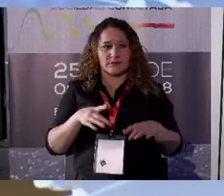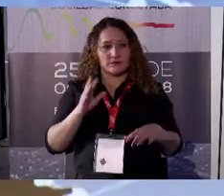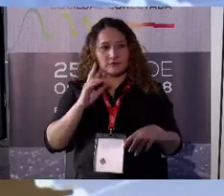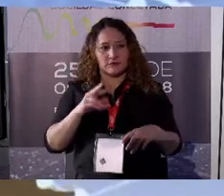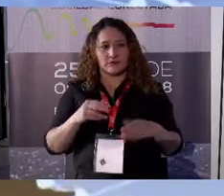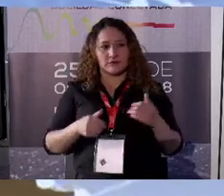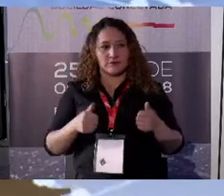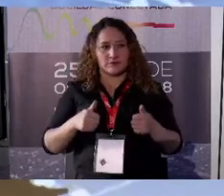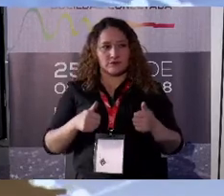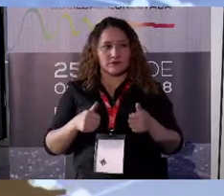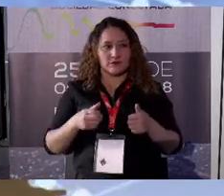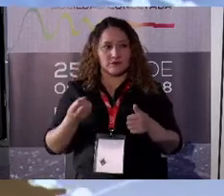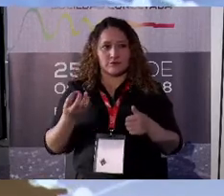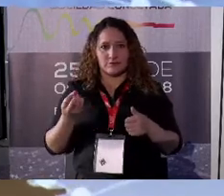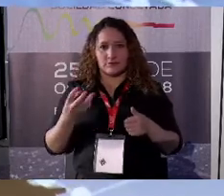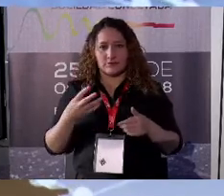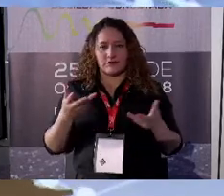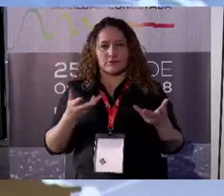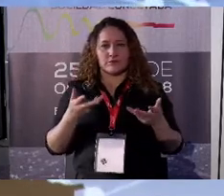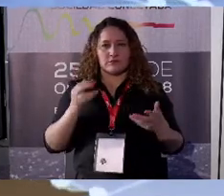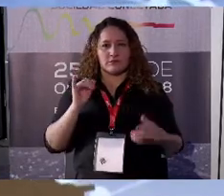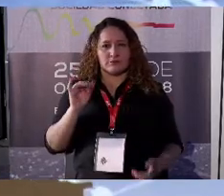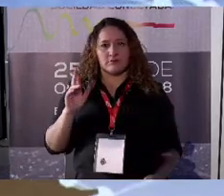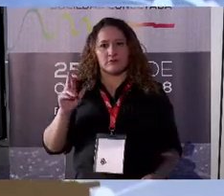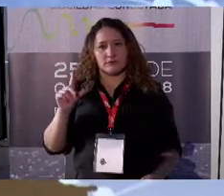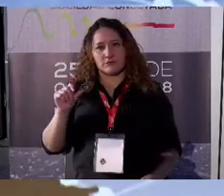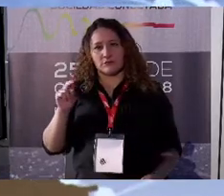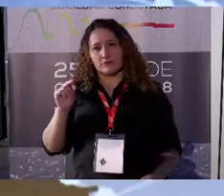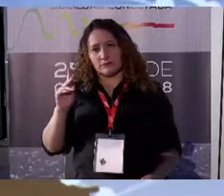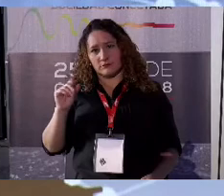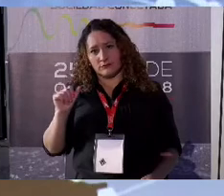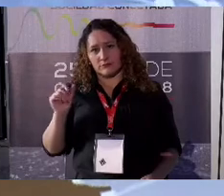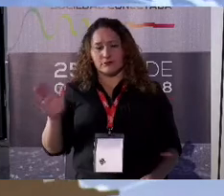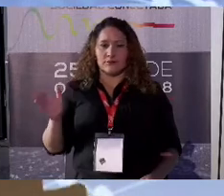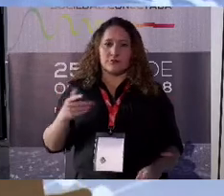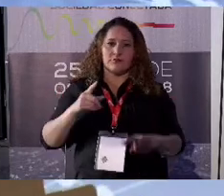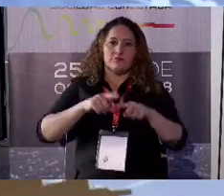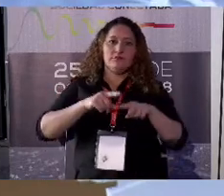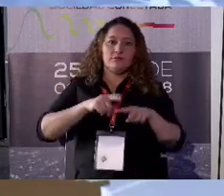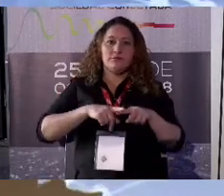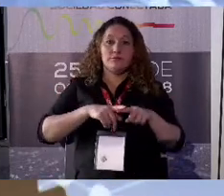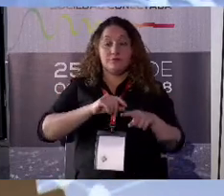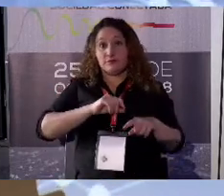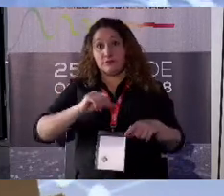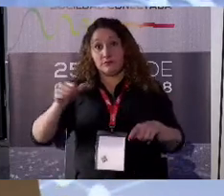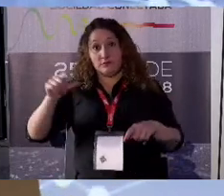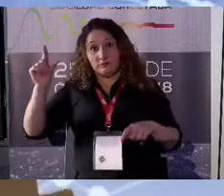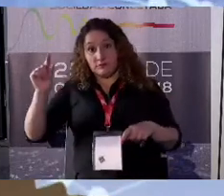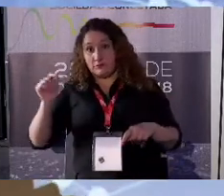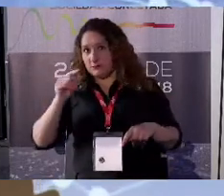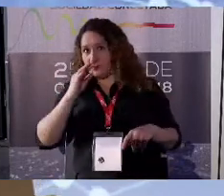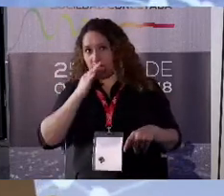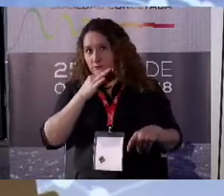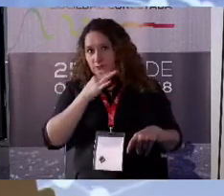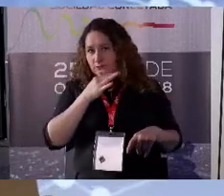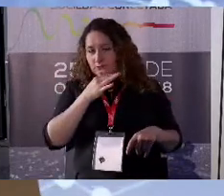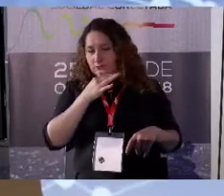esta cifra en Irlanda y Grecia, en Italia no. Y las grandes preguntas que hay en este